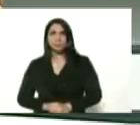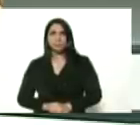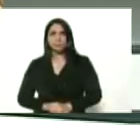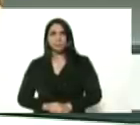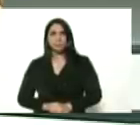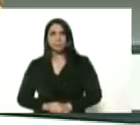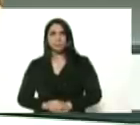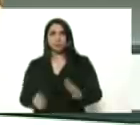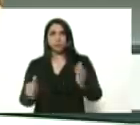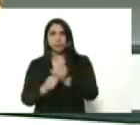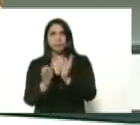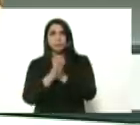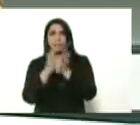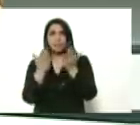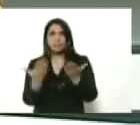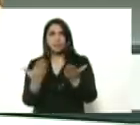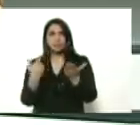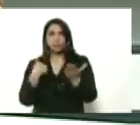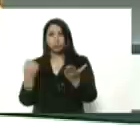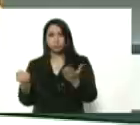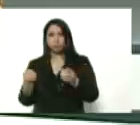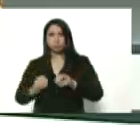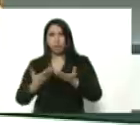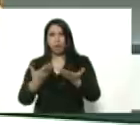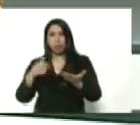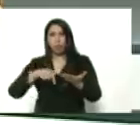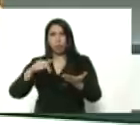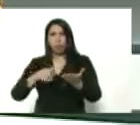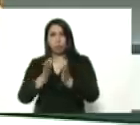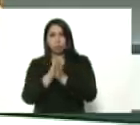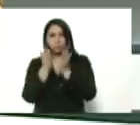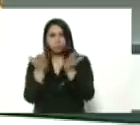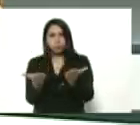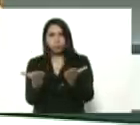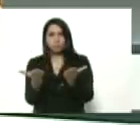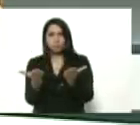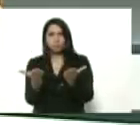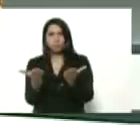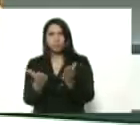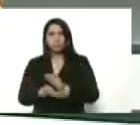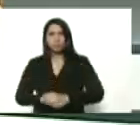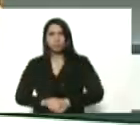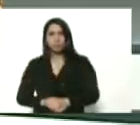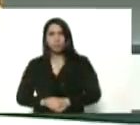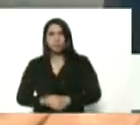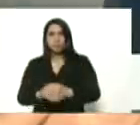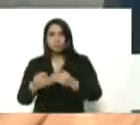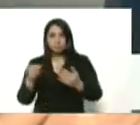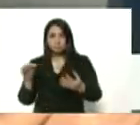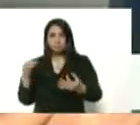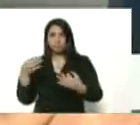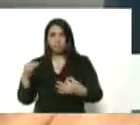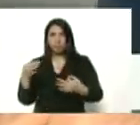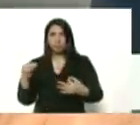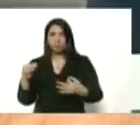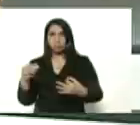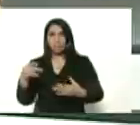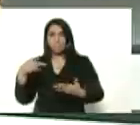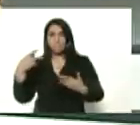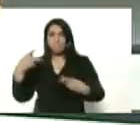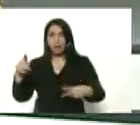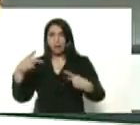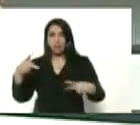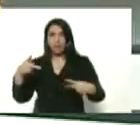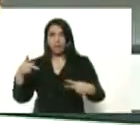Conseguí esta Biblia que me traje hoy y la abrí en la página del libro de los